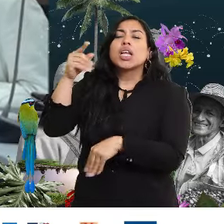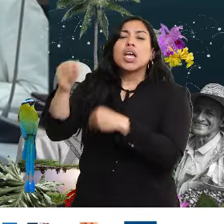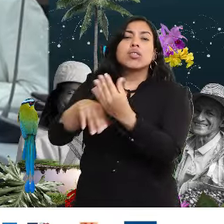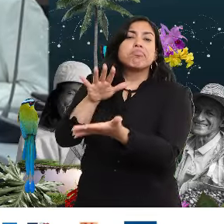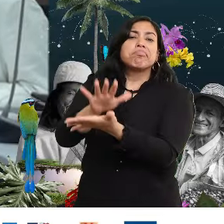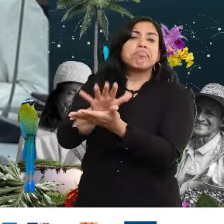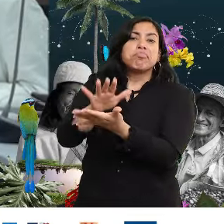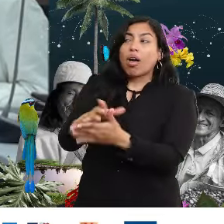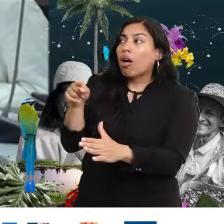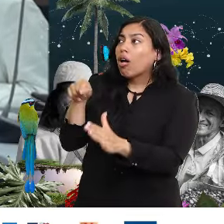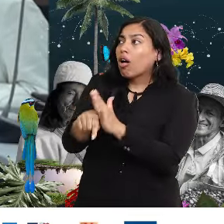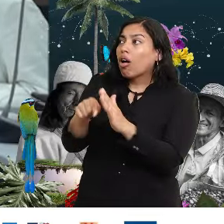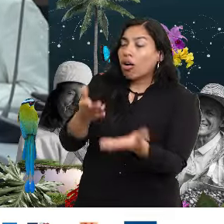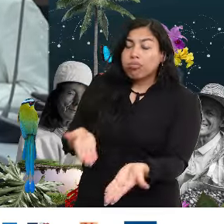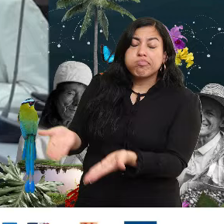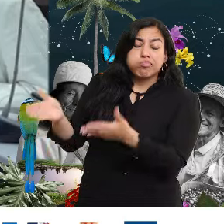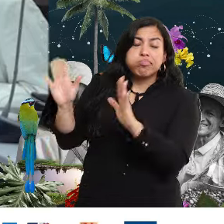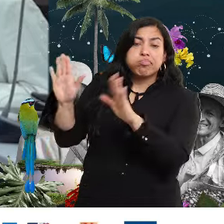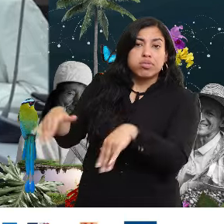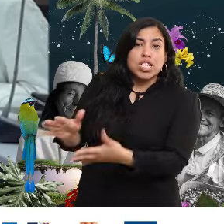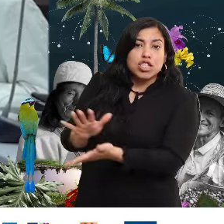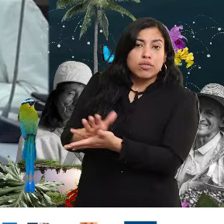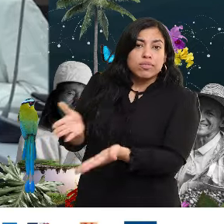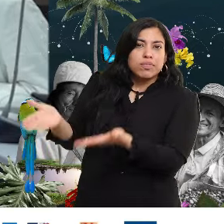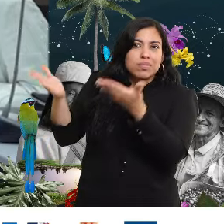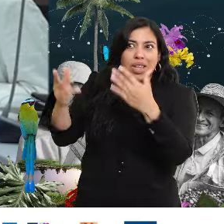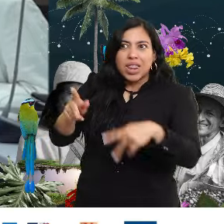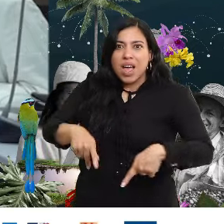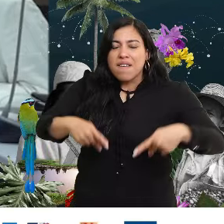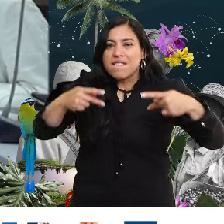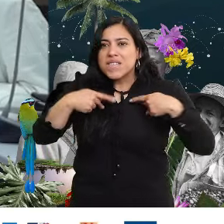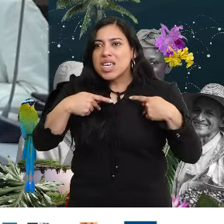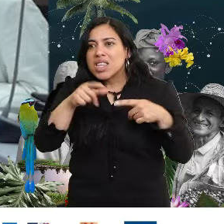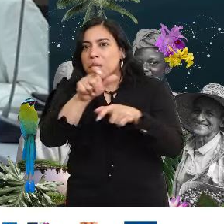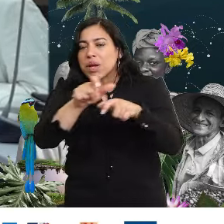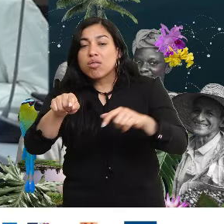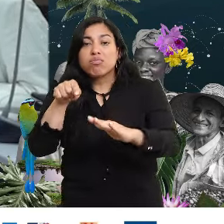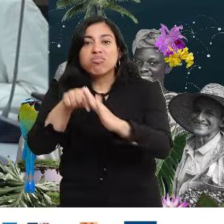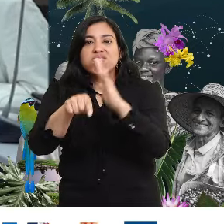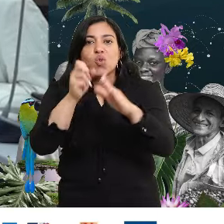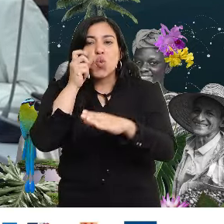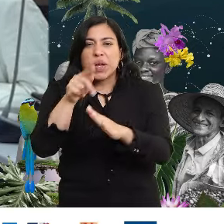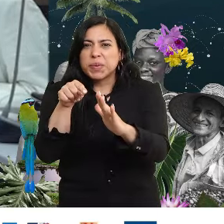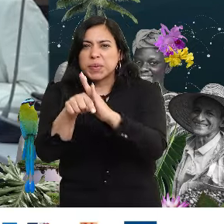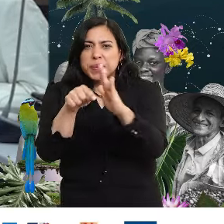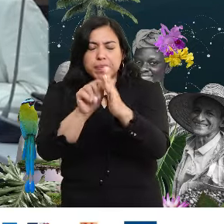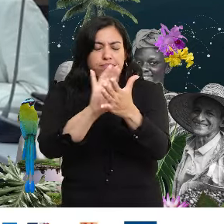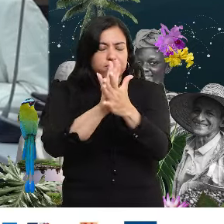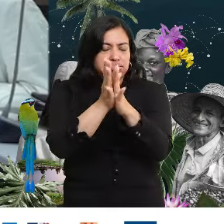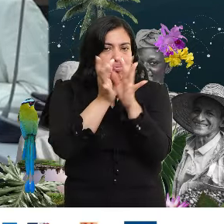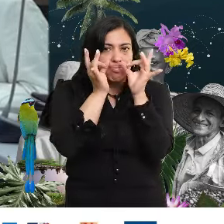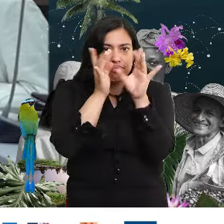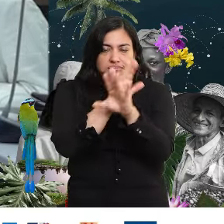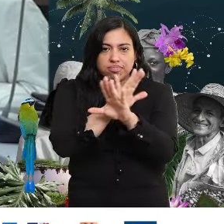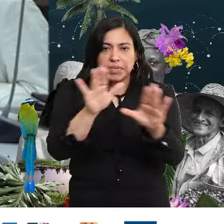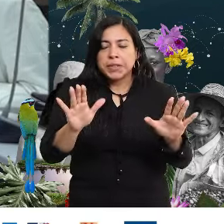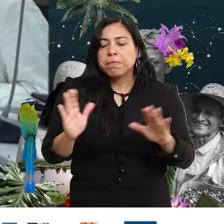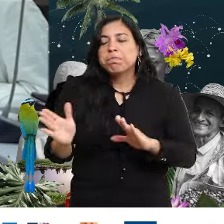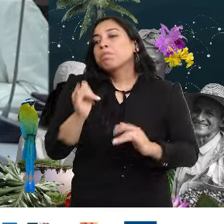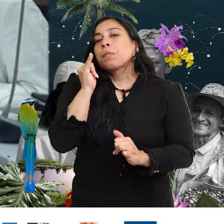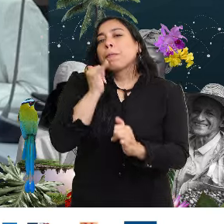de frente a acabar la vida en general y la vida humana, la impunidad total. Y